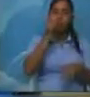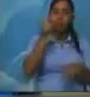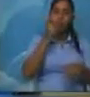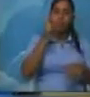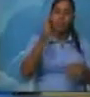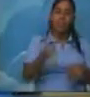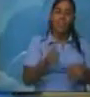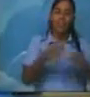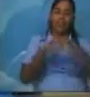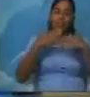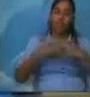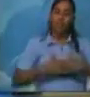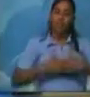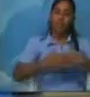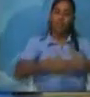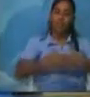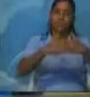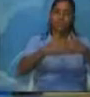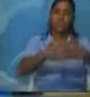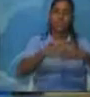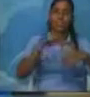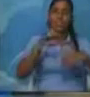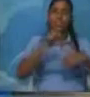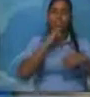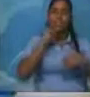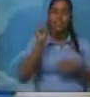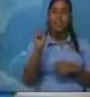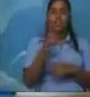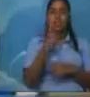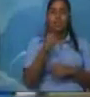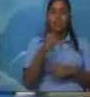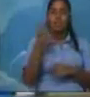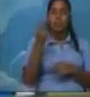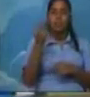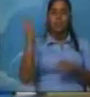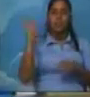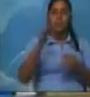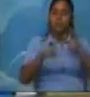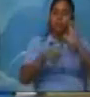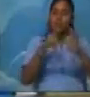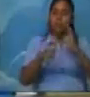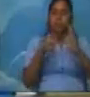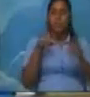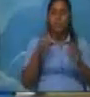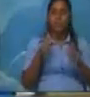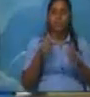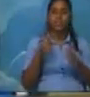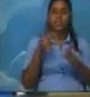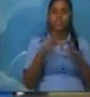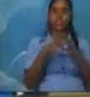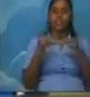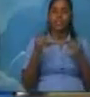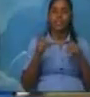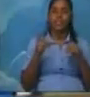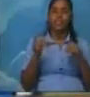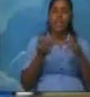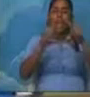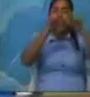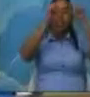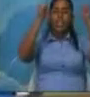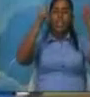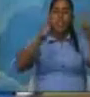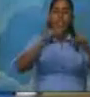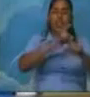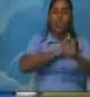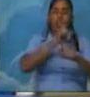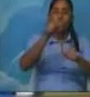en la panza y ese el primero después vienen los demás Gloria a Dios las esculturas de